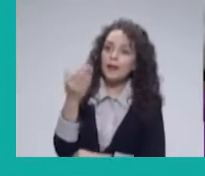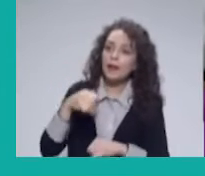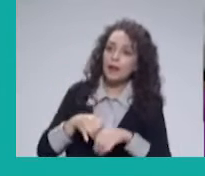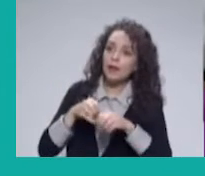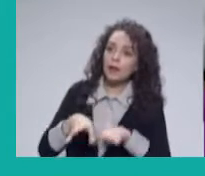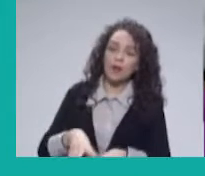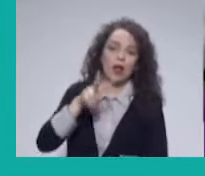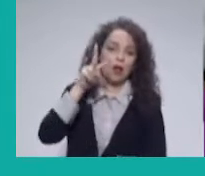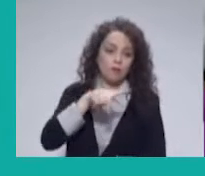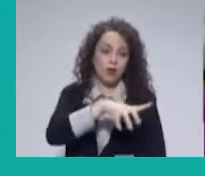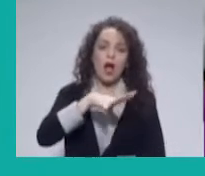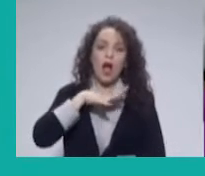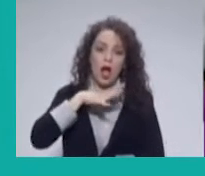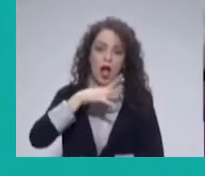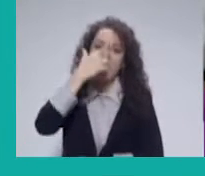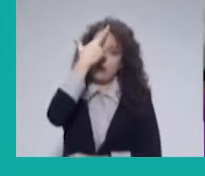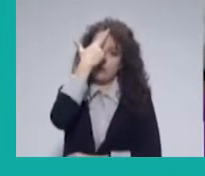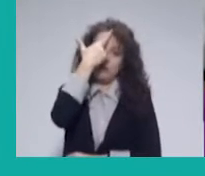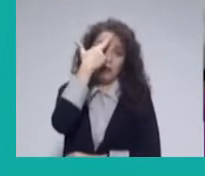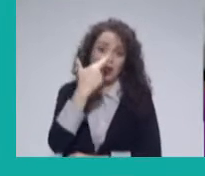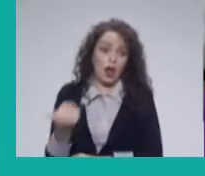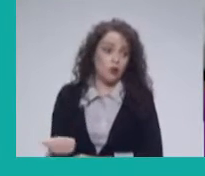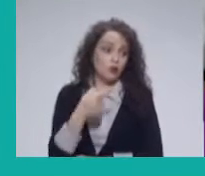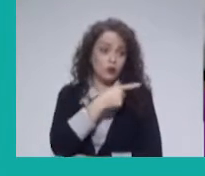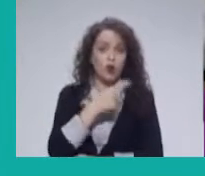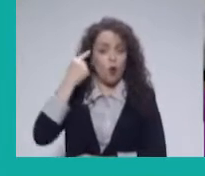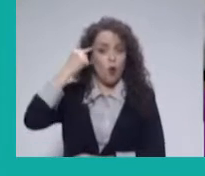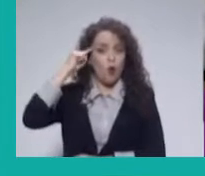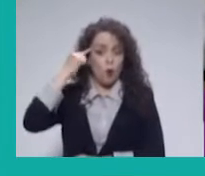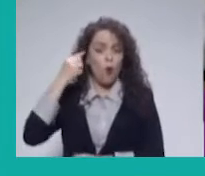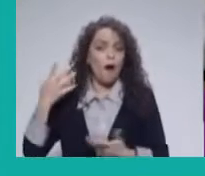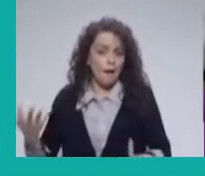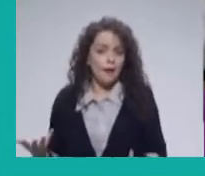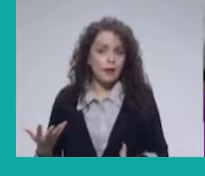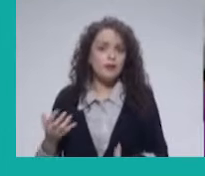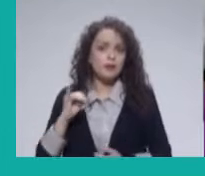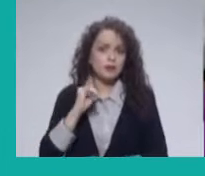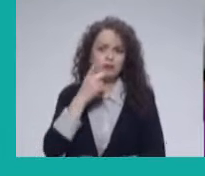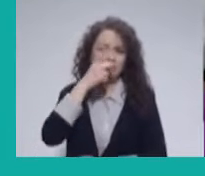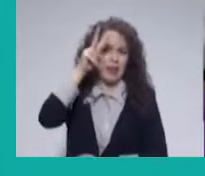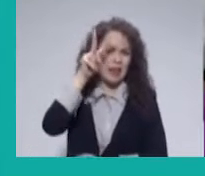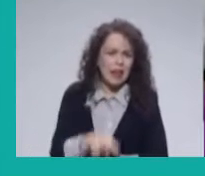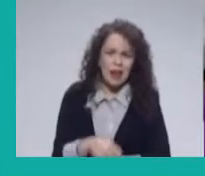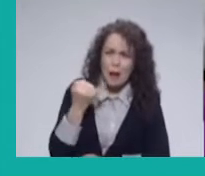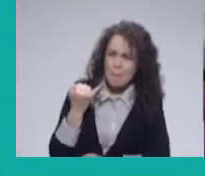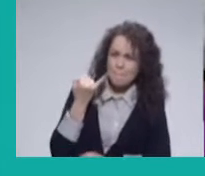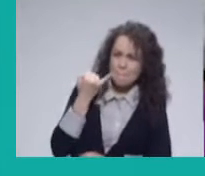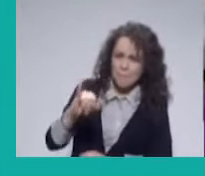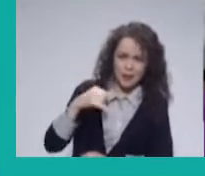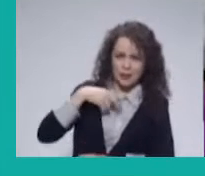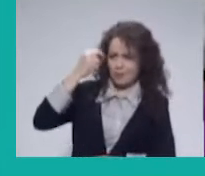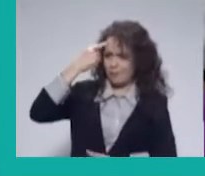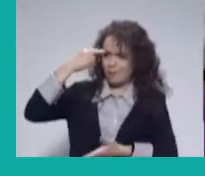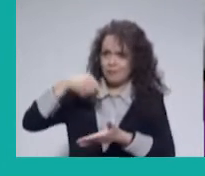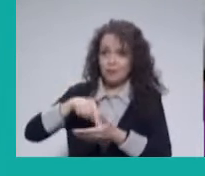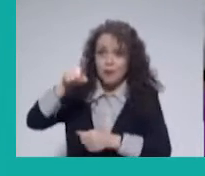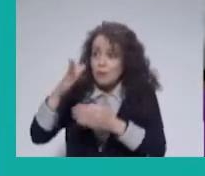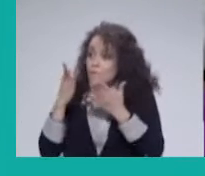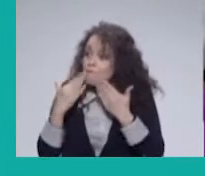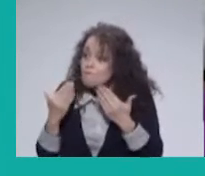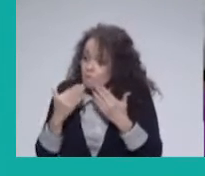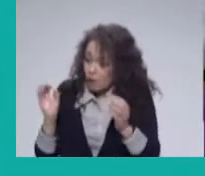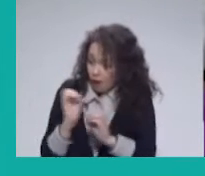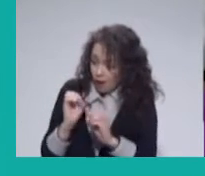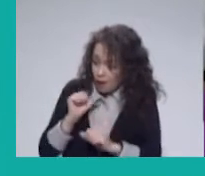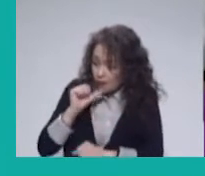mucha razón y con coraje cívico, se manifestó desde luego incrédulo a esa mala respuesta y entonces vino